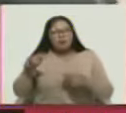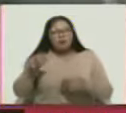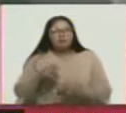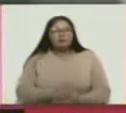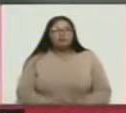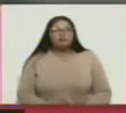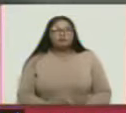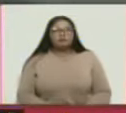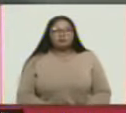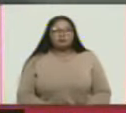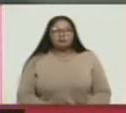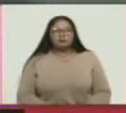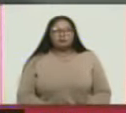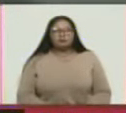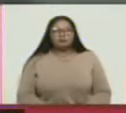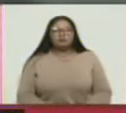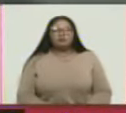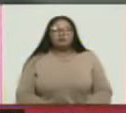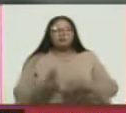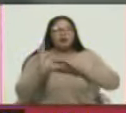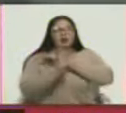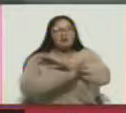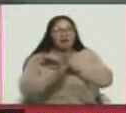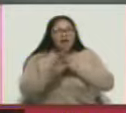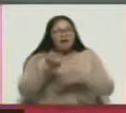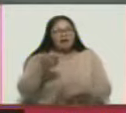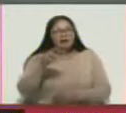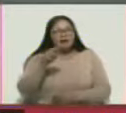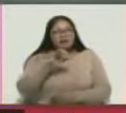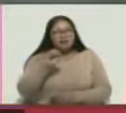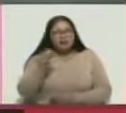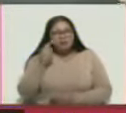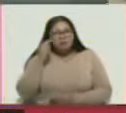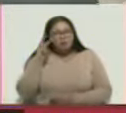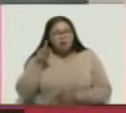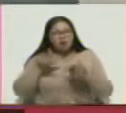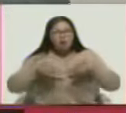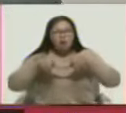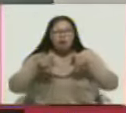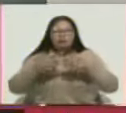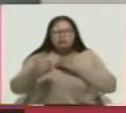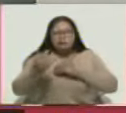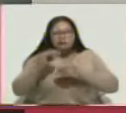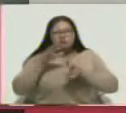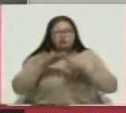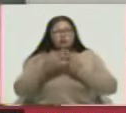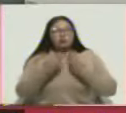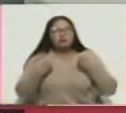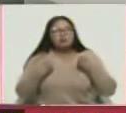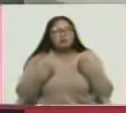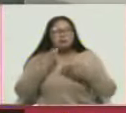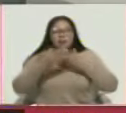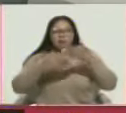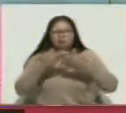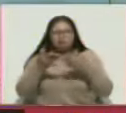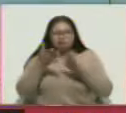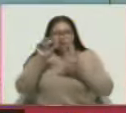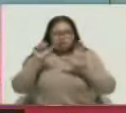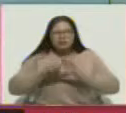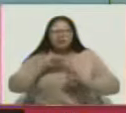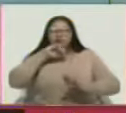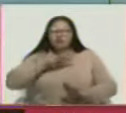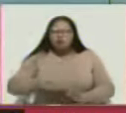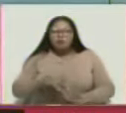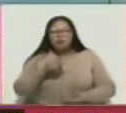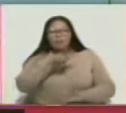palestino en la Franja de Gaza. ¿Qué salida se le ve a esta situación? Que además, por cierto, vamos a hablar un poco acerca del contexto histórico para